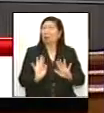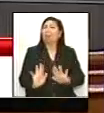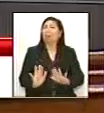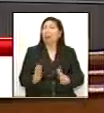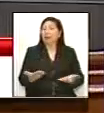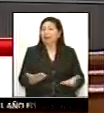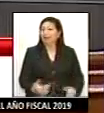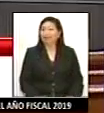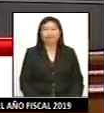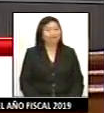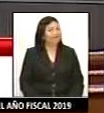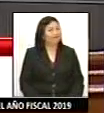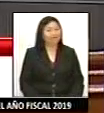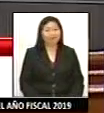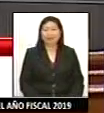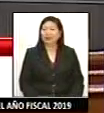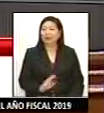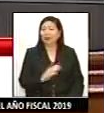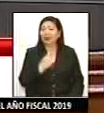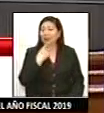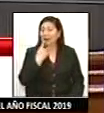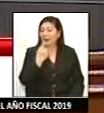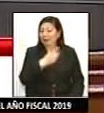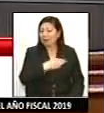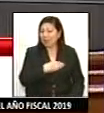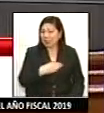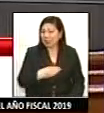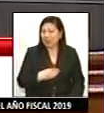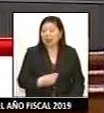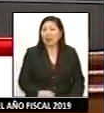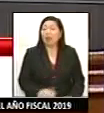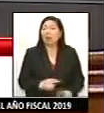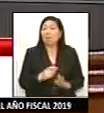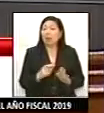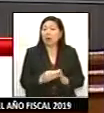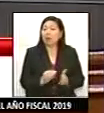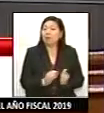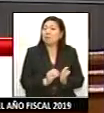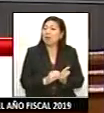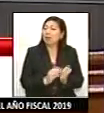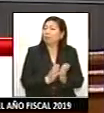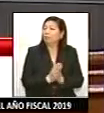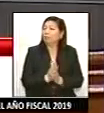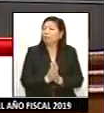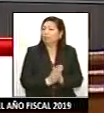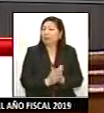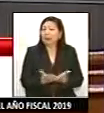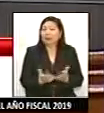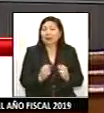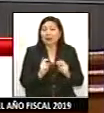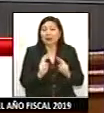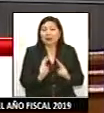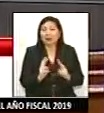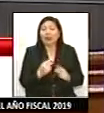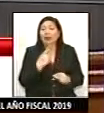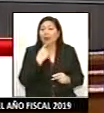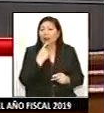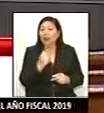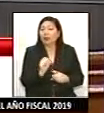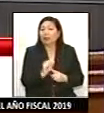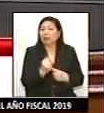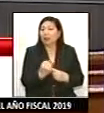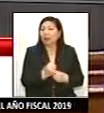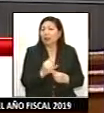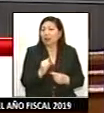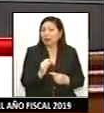señor presidente, por intermedio suyo al premier. Un proyecto tan anhelado ha sido observado diciendo que la sociedad